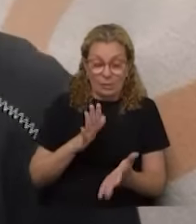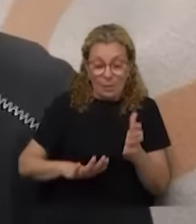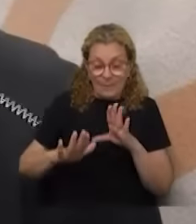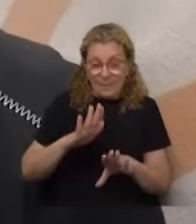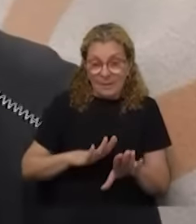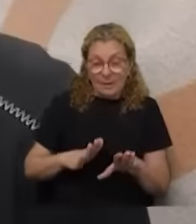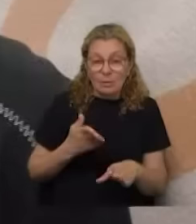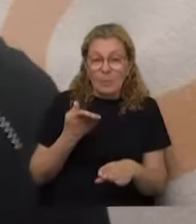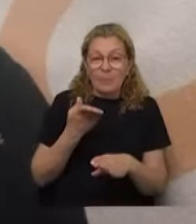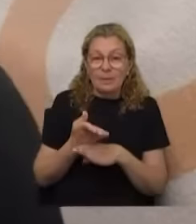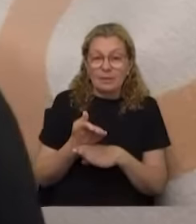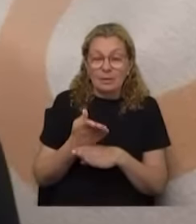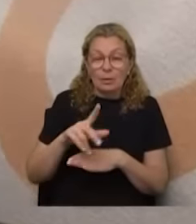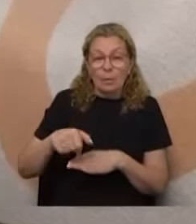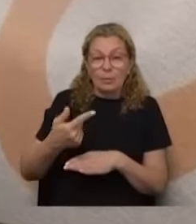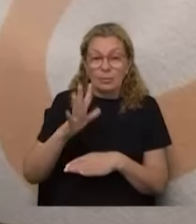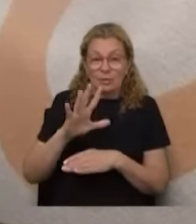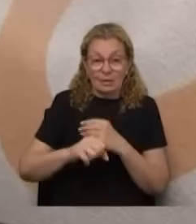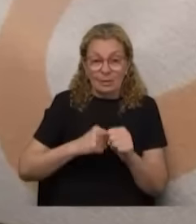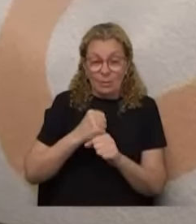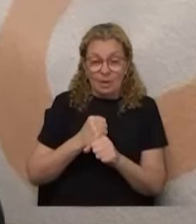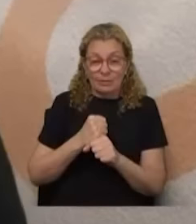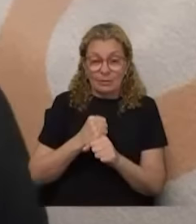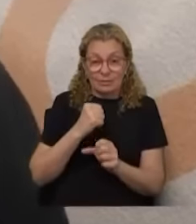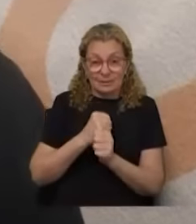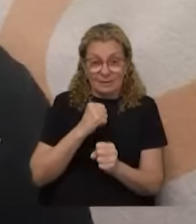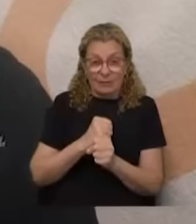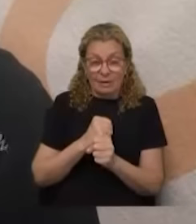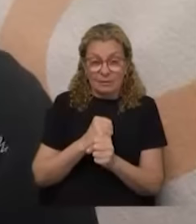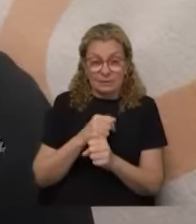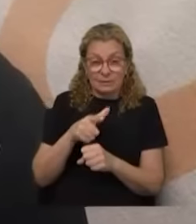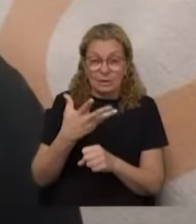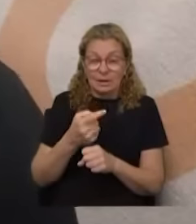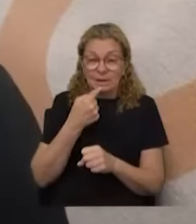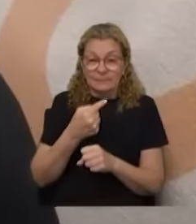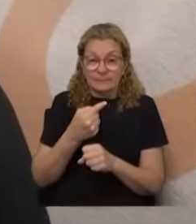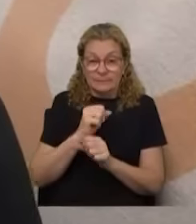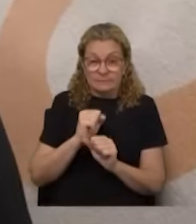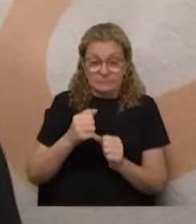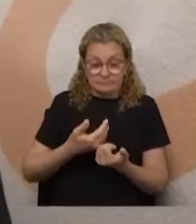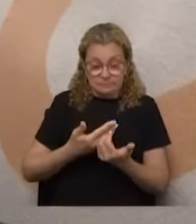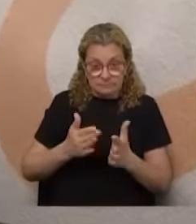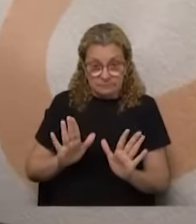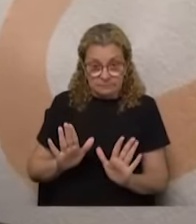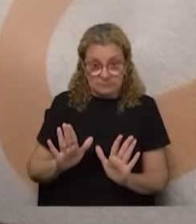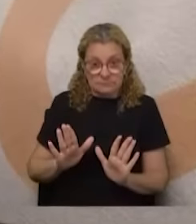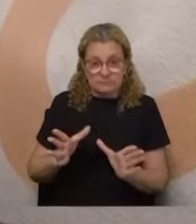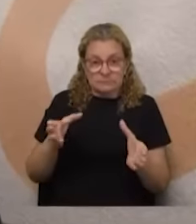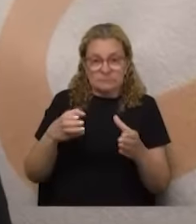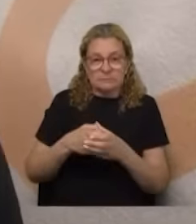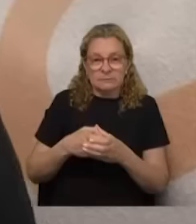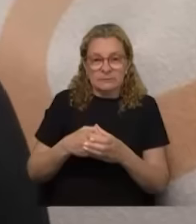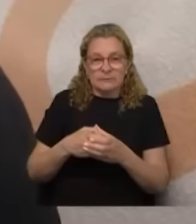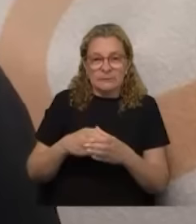este un pedido para para próximos 5 años de tareas esto implica este la posibilidad de ampliar al equipo de